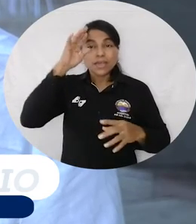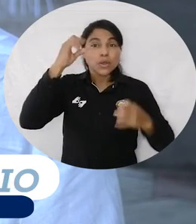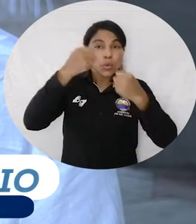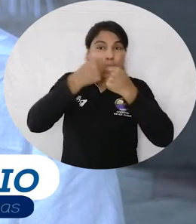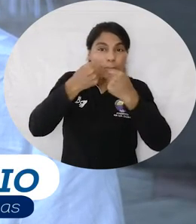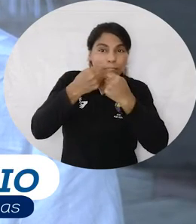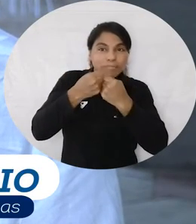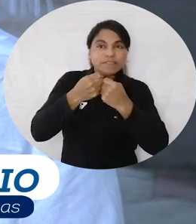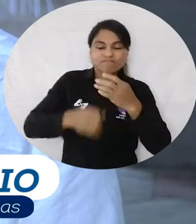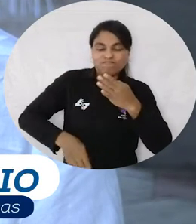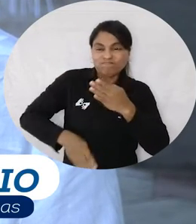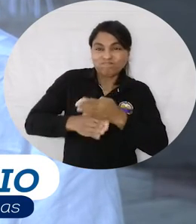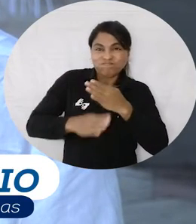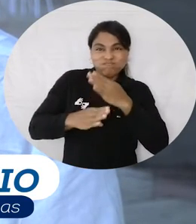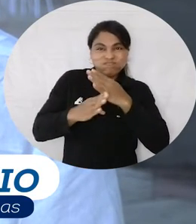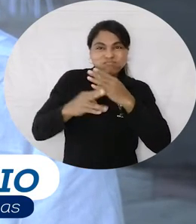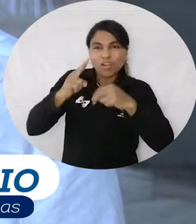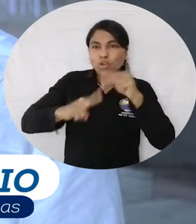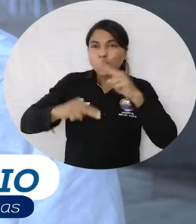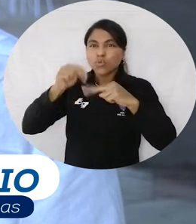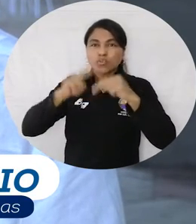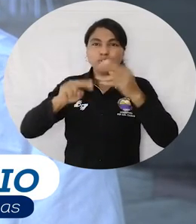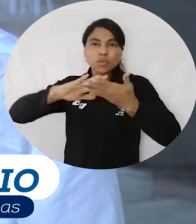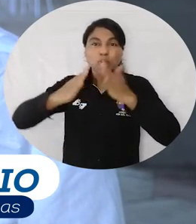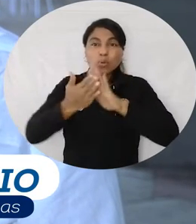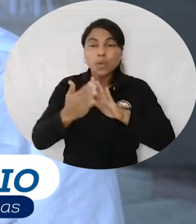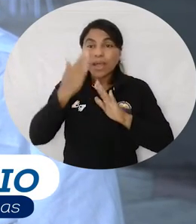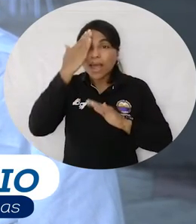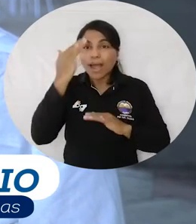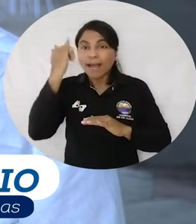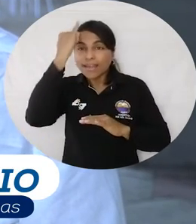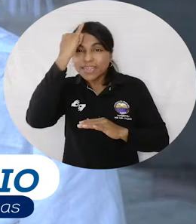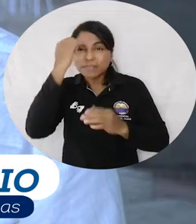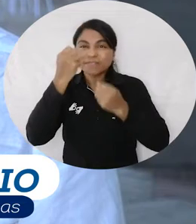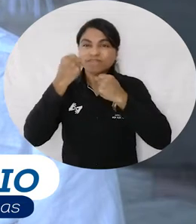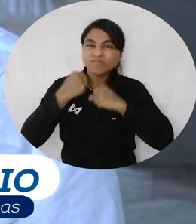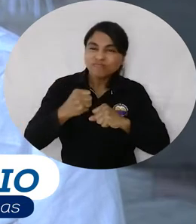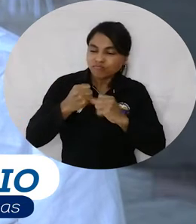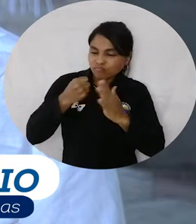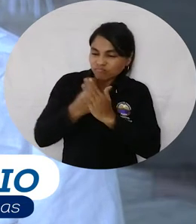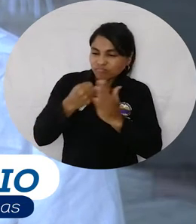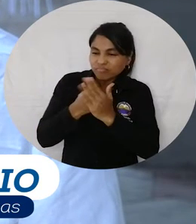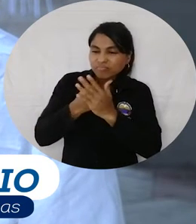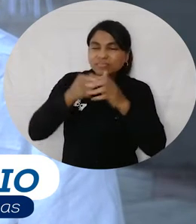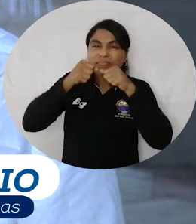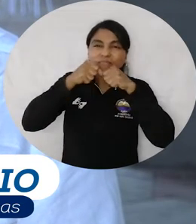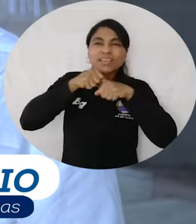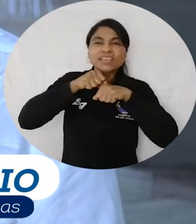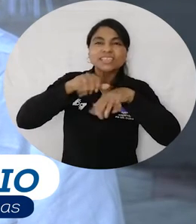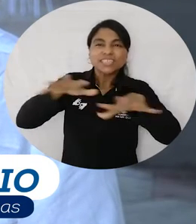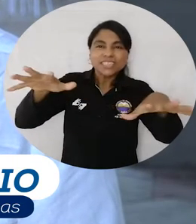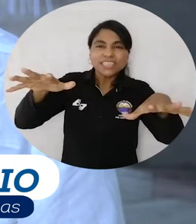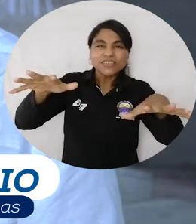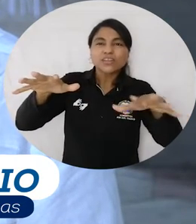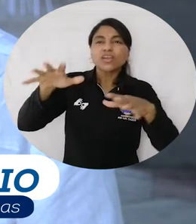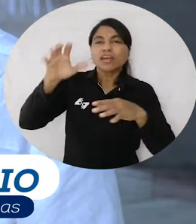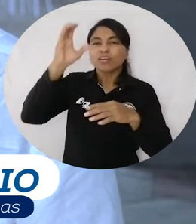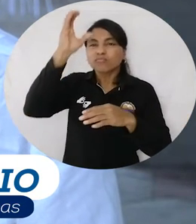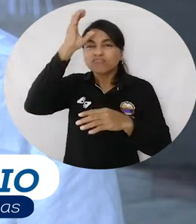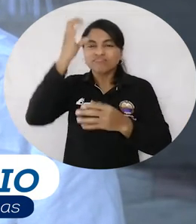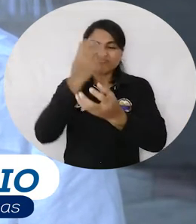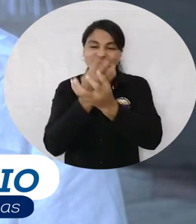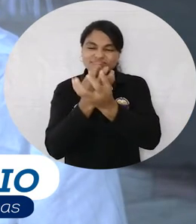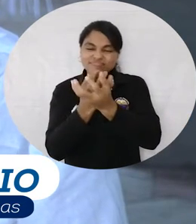Convenio nos permitirá avanzar en la construcción de comunidad académica para tratar de difundir el